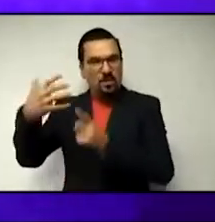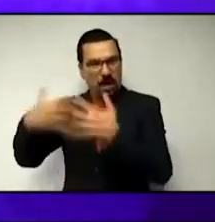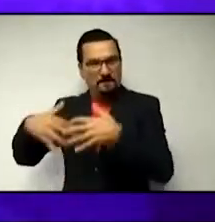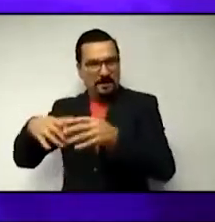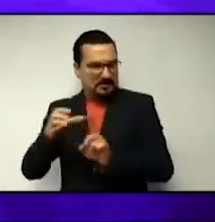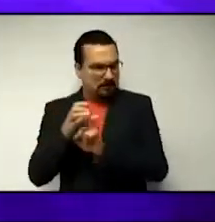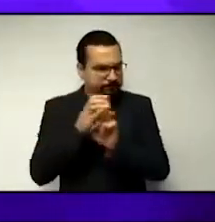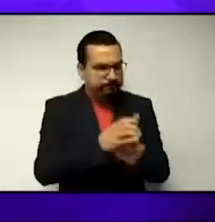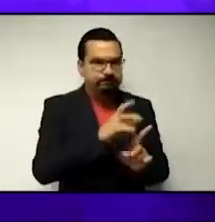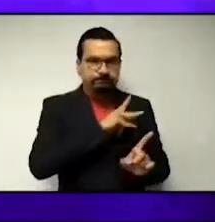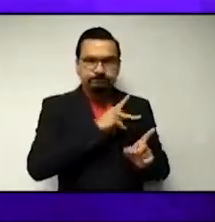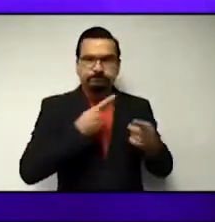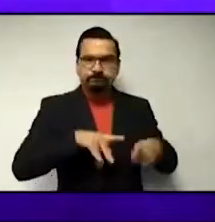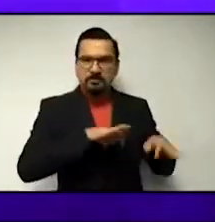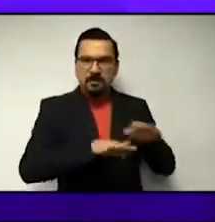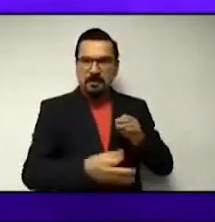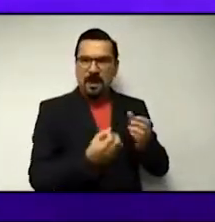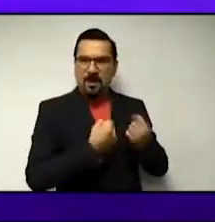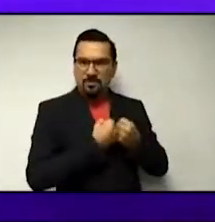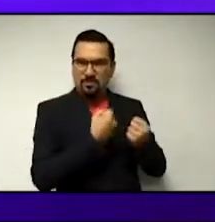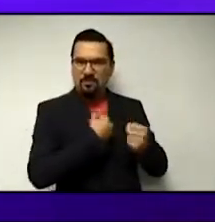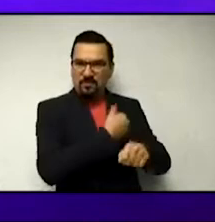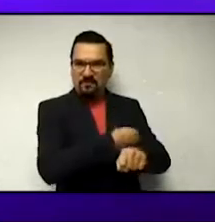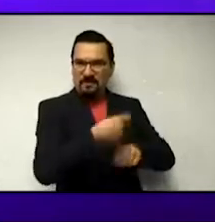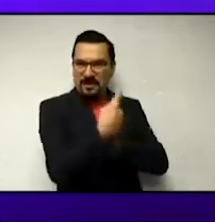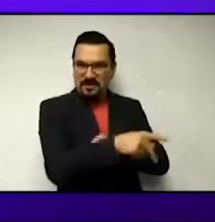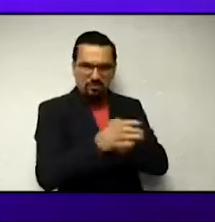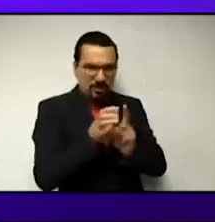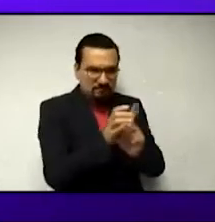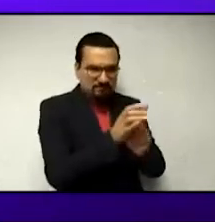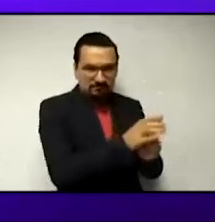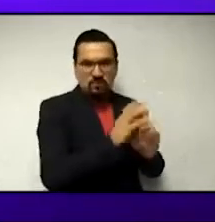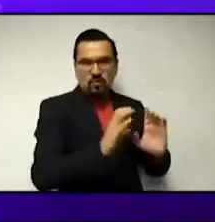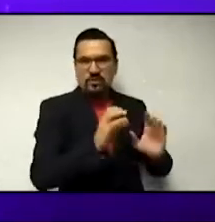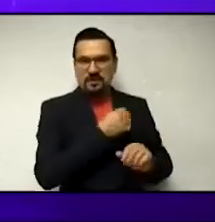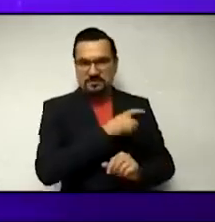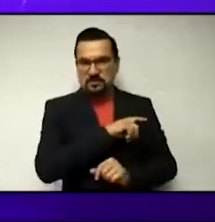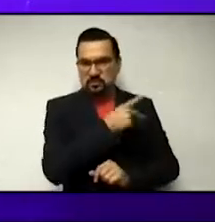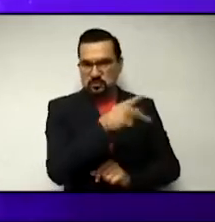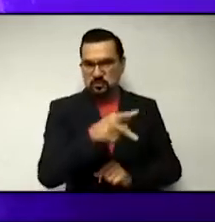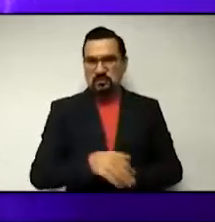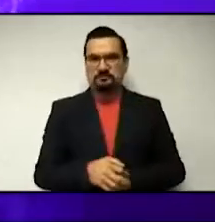840 hombres y 969 mujeres. En cuanto a las defunciones,